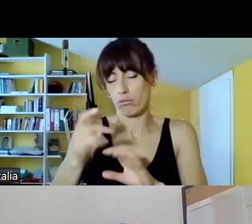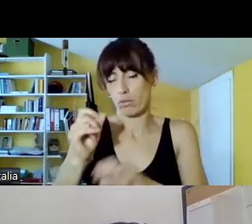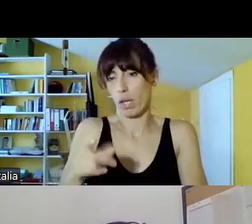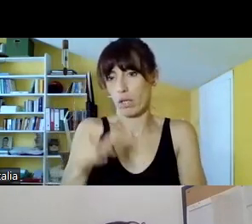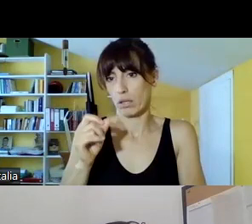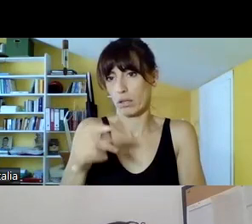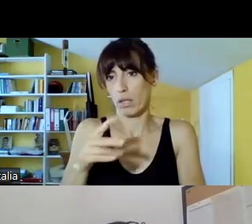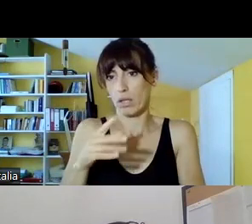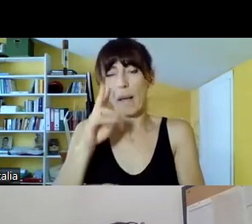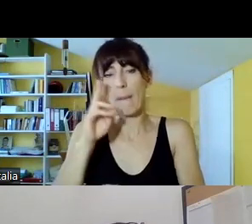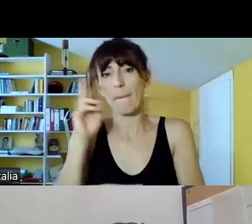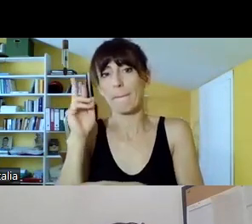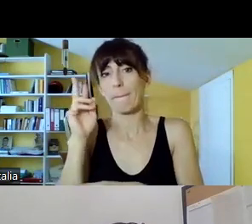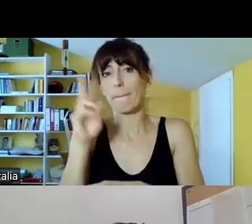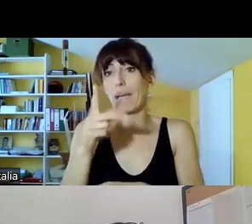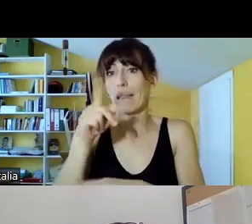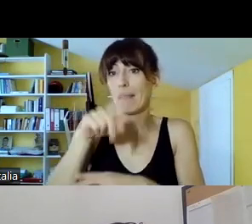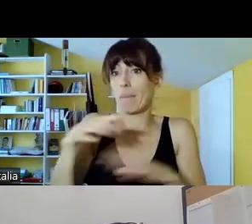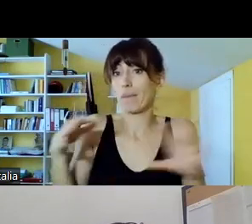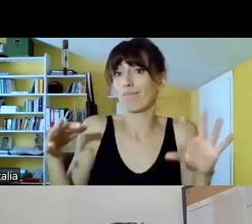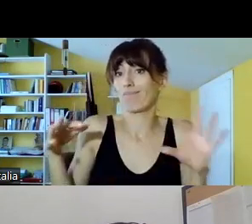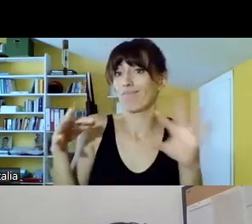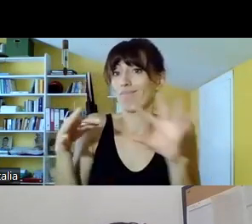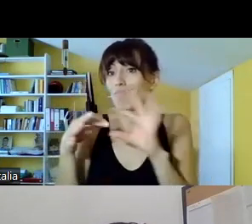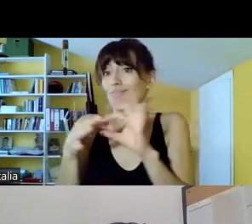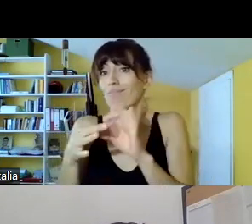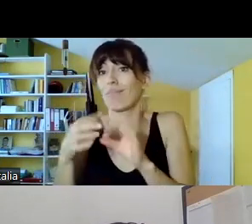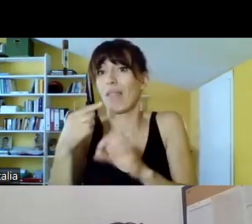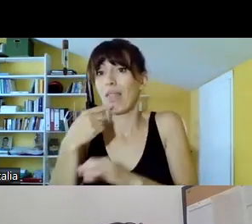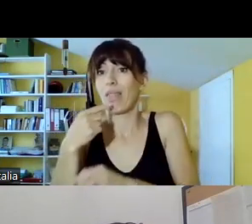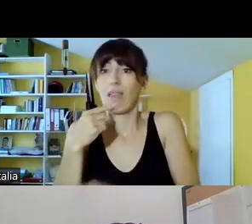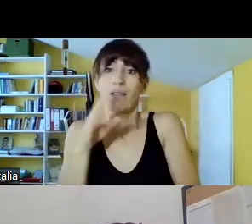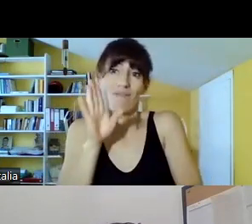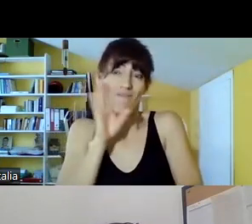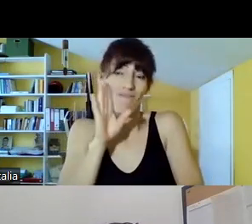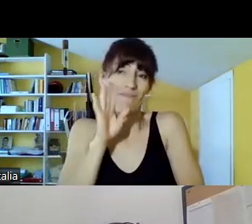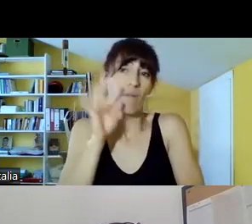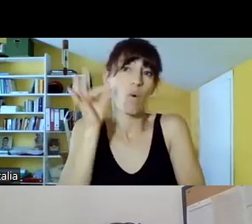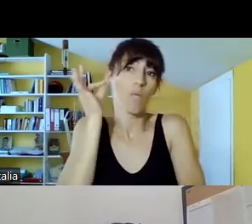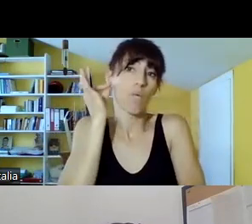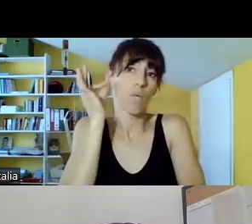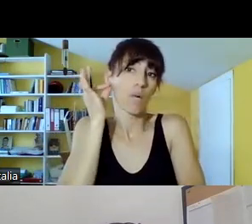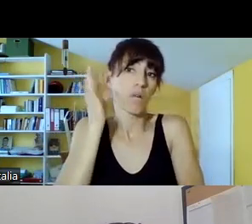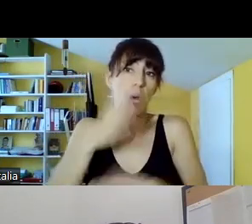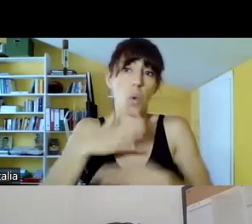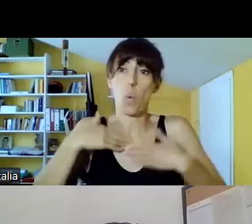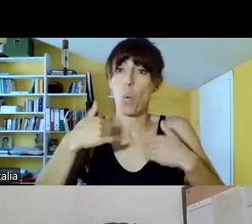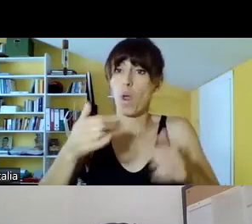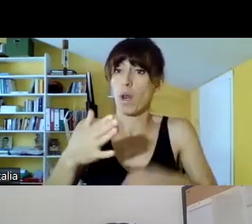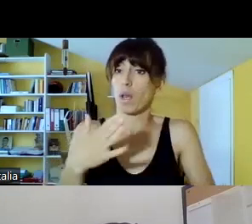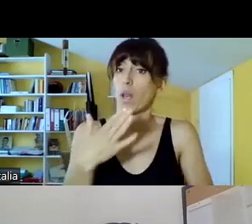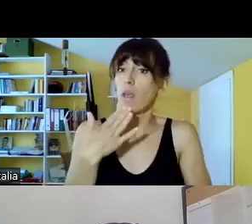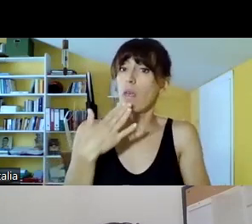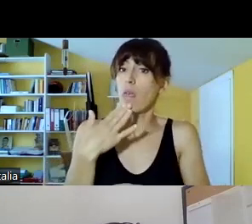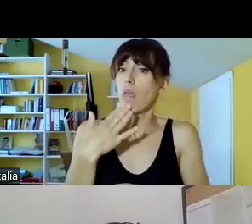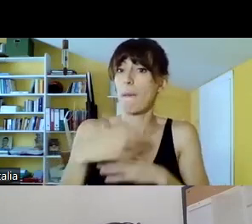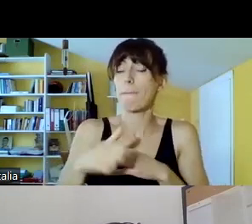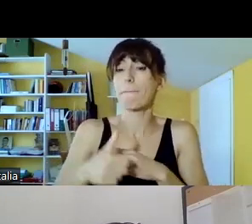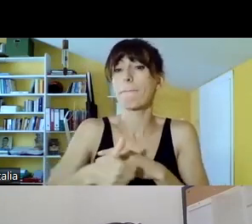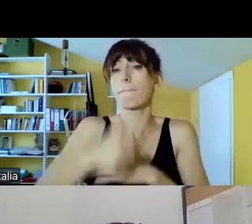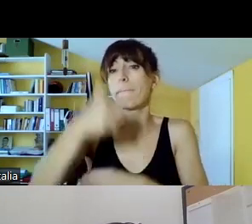podemos observar, que también va en línea con lo que nos decía la literatura, de que las mujeres en cualquier rango de edad presentan mayores